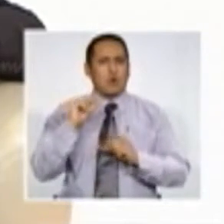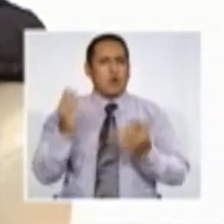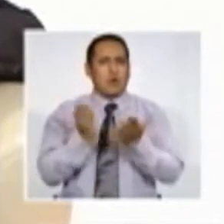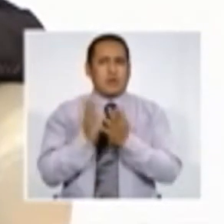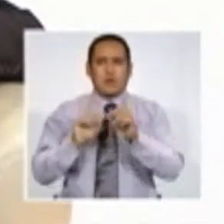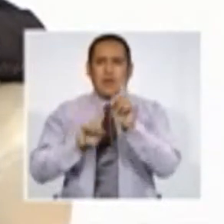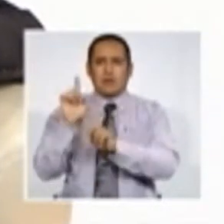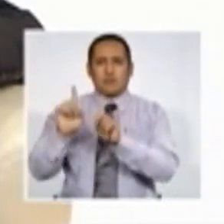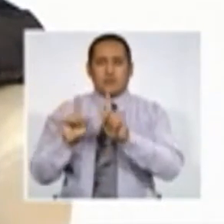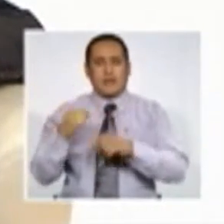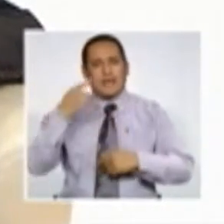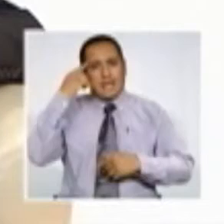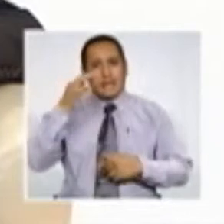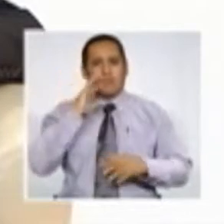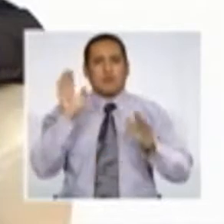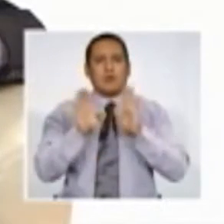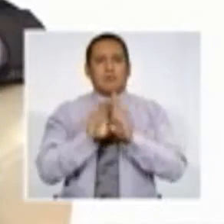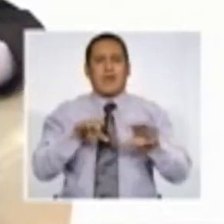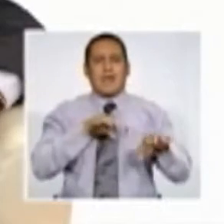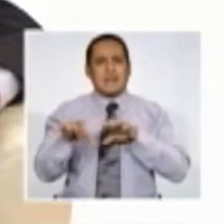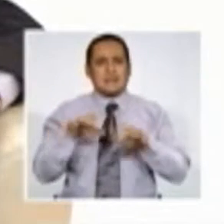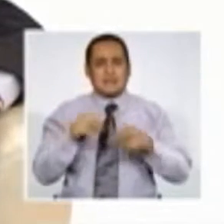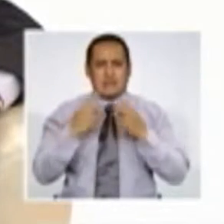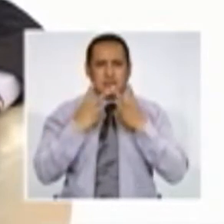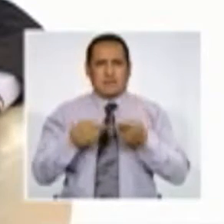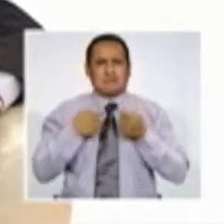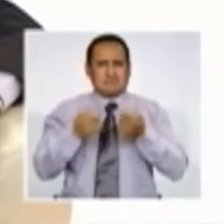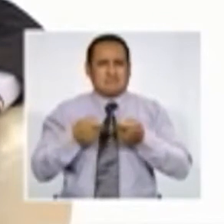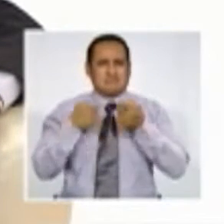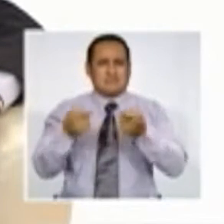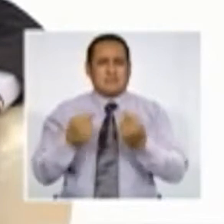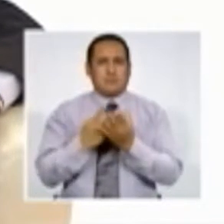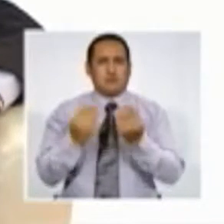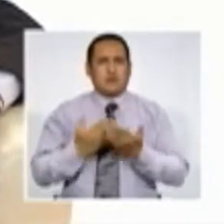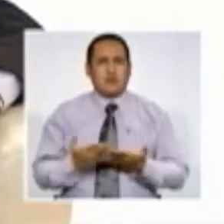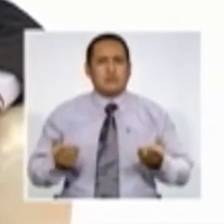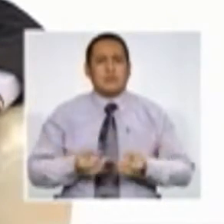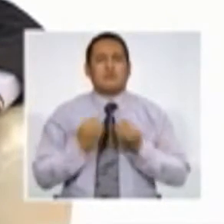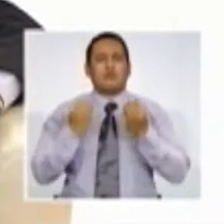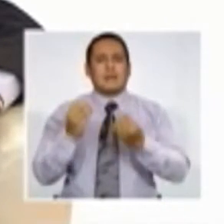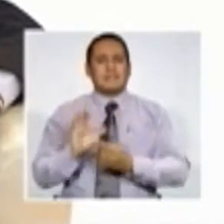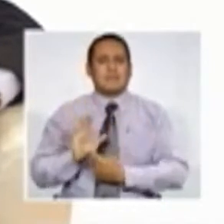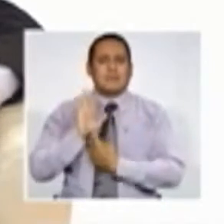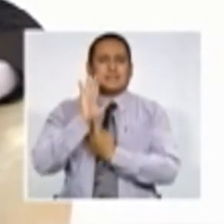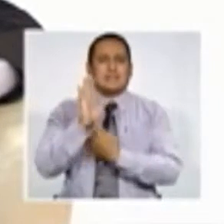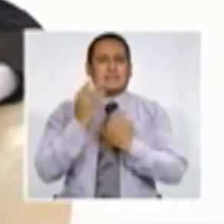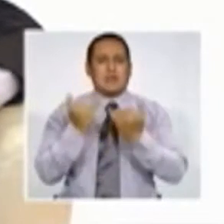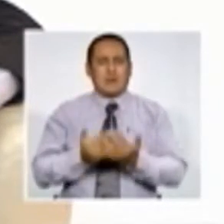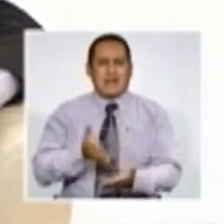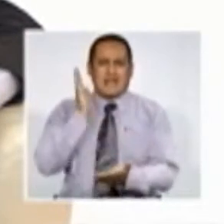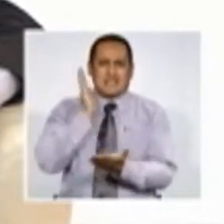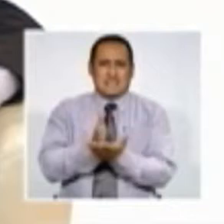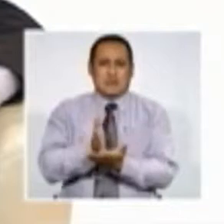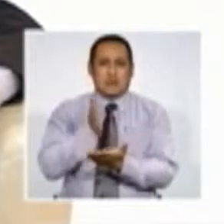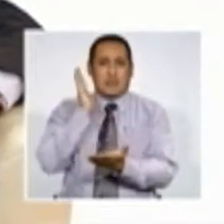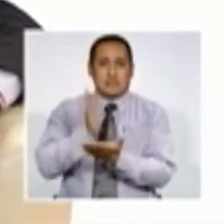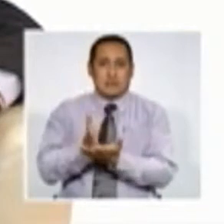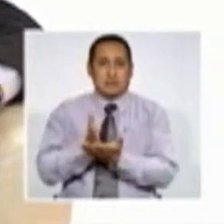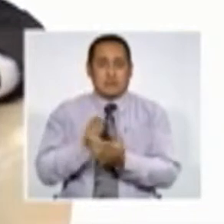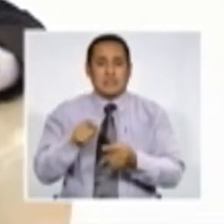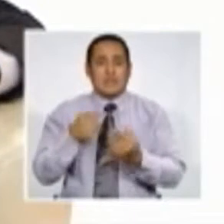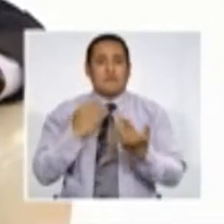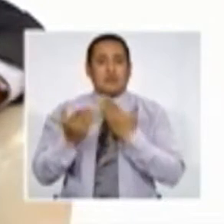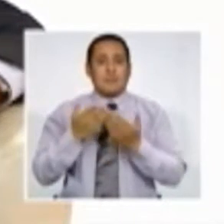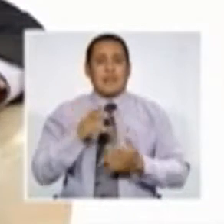son pocos los colegios que, digamos, se atreven todavía a poner este tipo de condicionamientos porque sabe que se exponen a